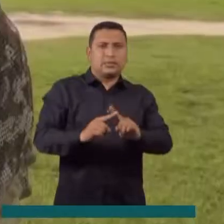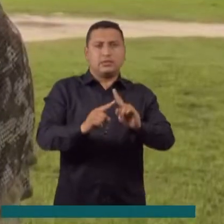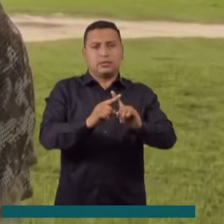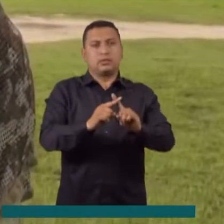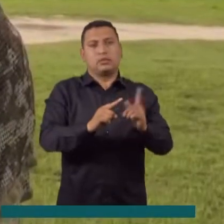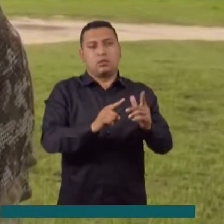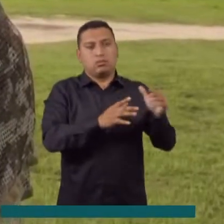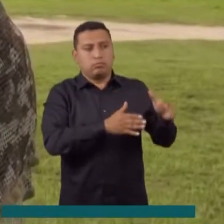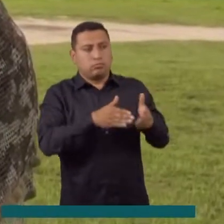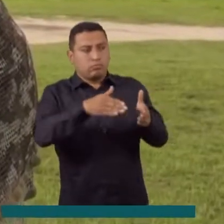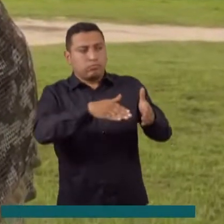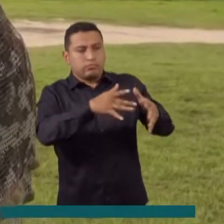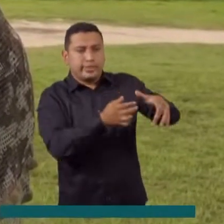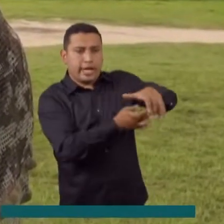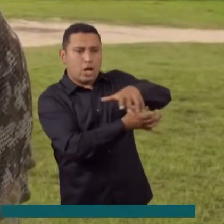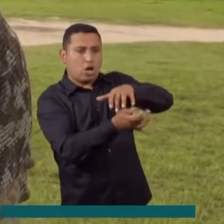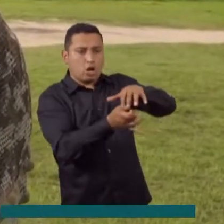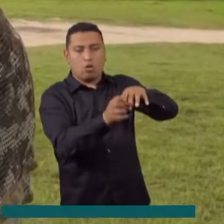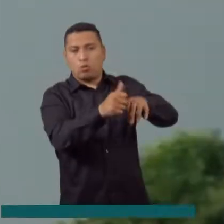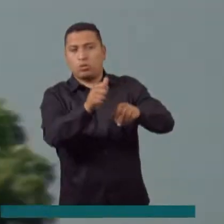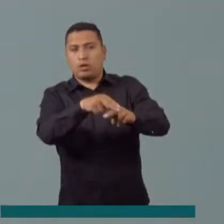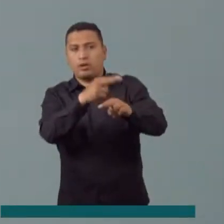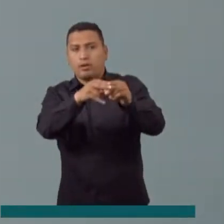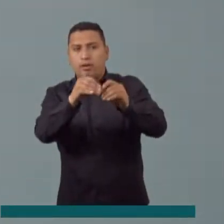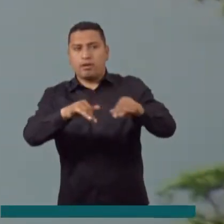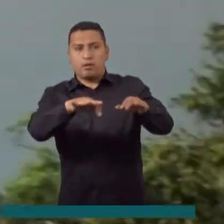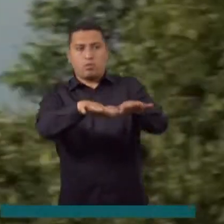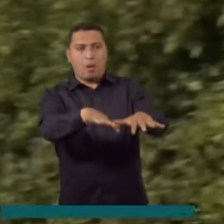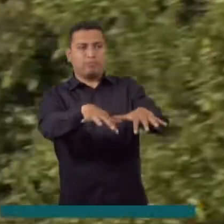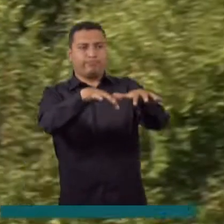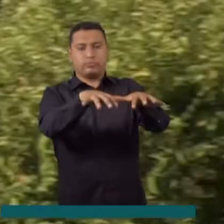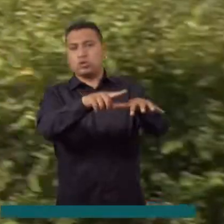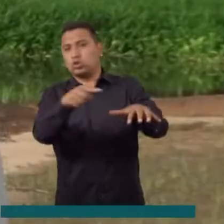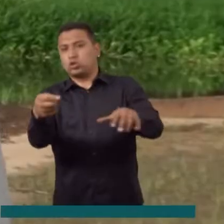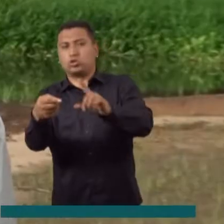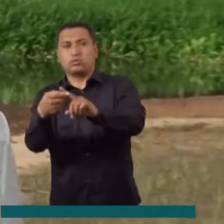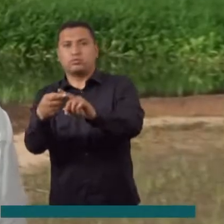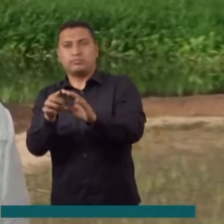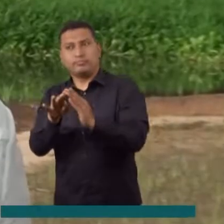senderos ecológicos, reservas naturales y zonas protegidas de Puerto Carreño.